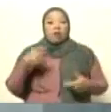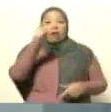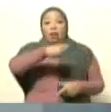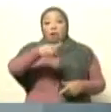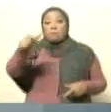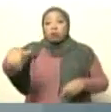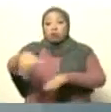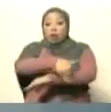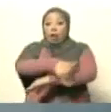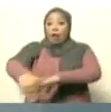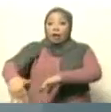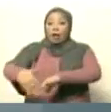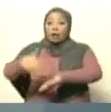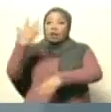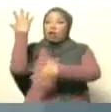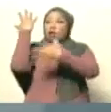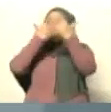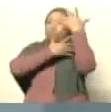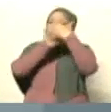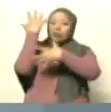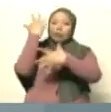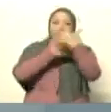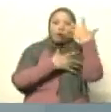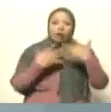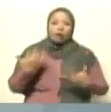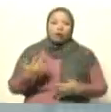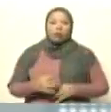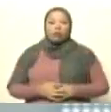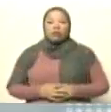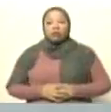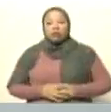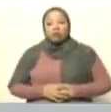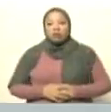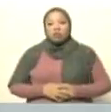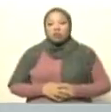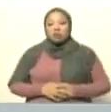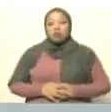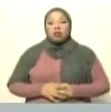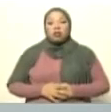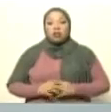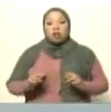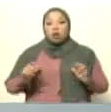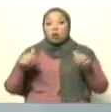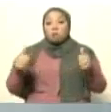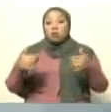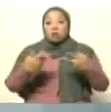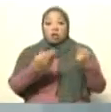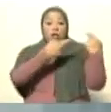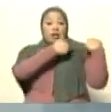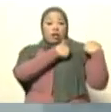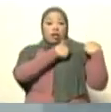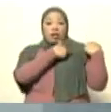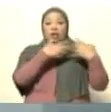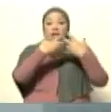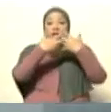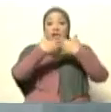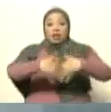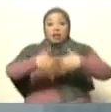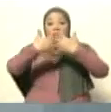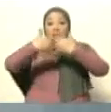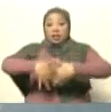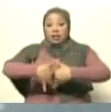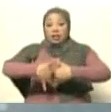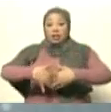tirano. Ese sí era un tirano, un dictador, un empresario de los grupos